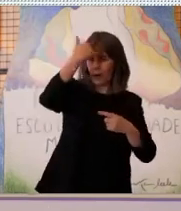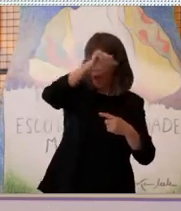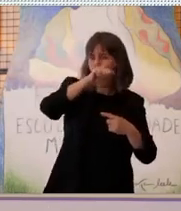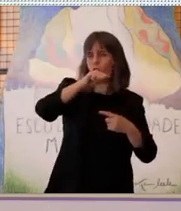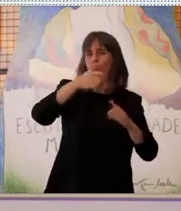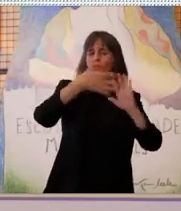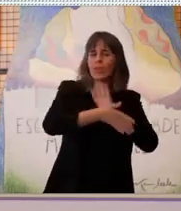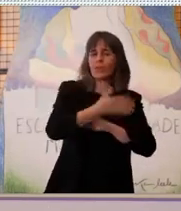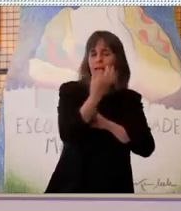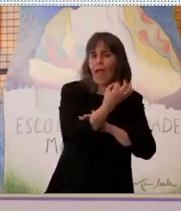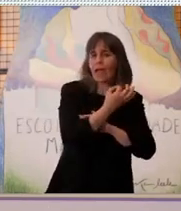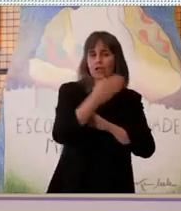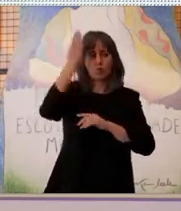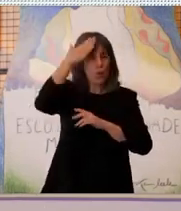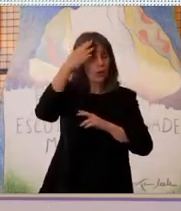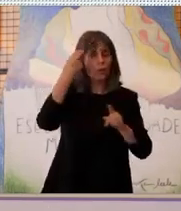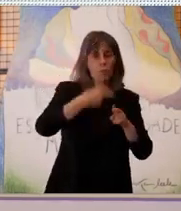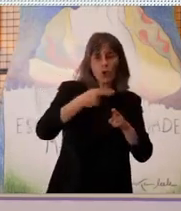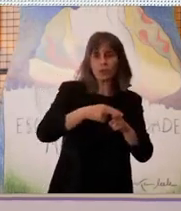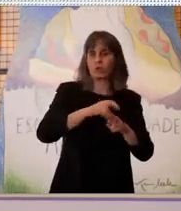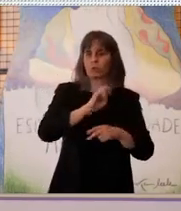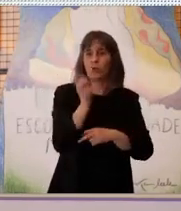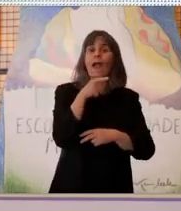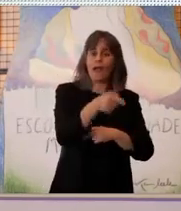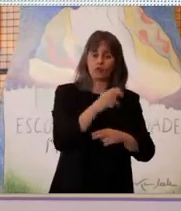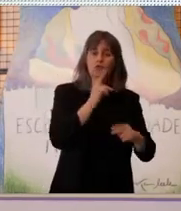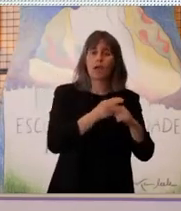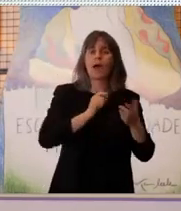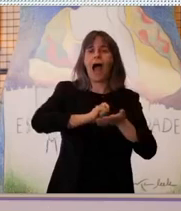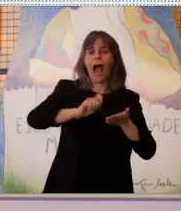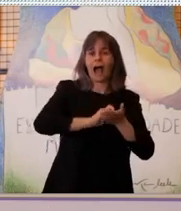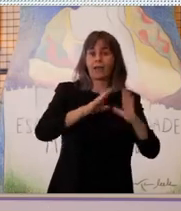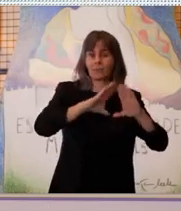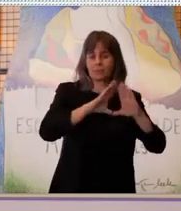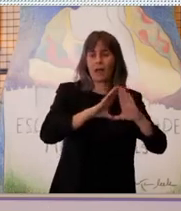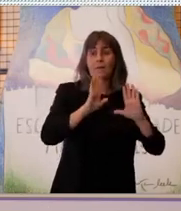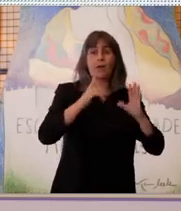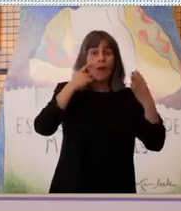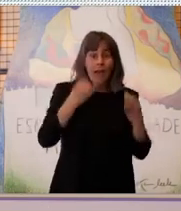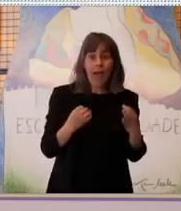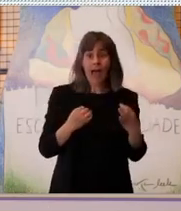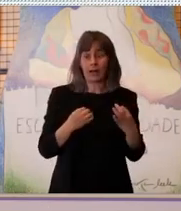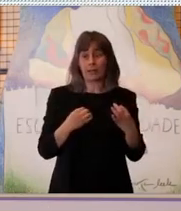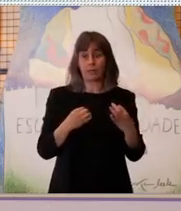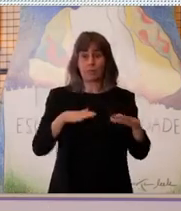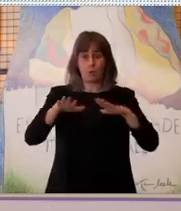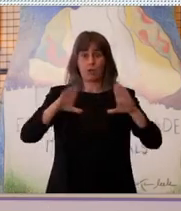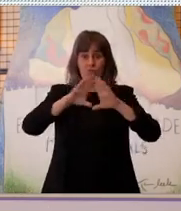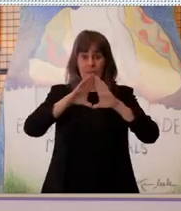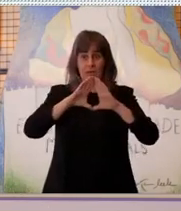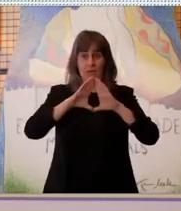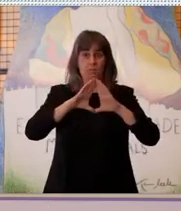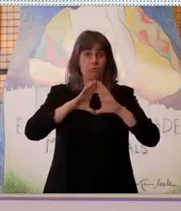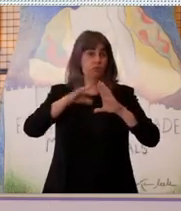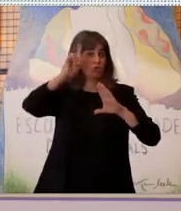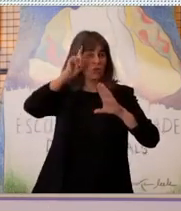mujeres que combata el patriarcado eso es la agenda feminista Pero somos ya o sea realmente no sé cuántos miles de mujeres hay en el mundo no